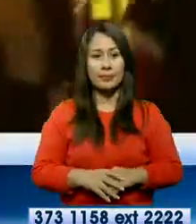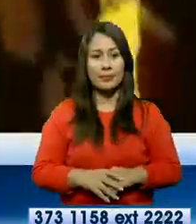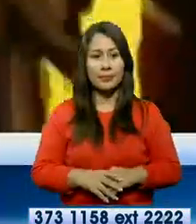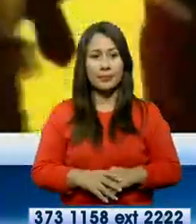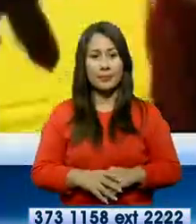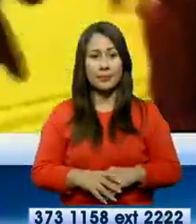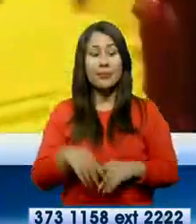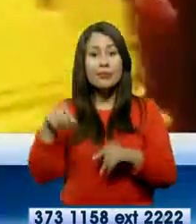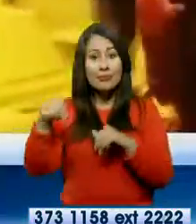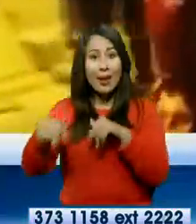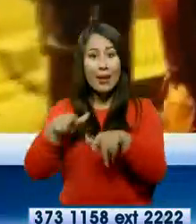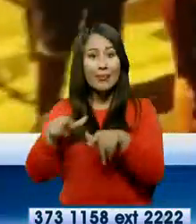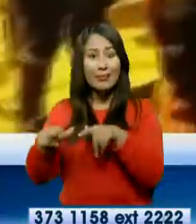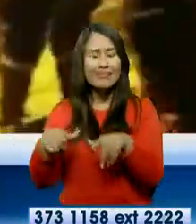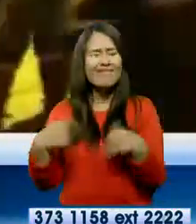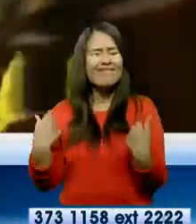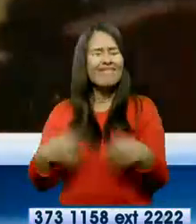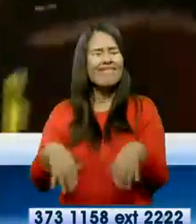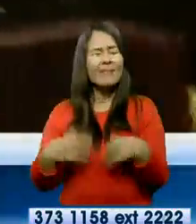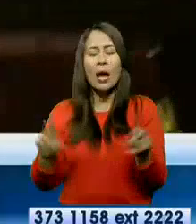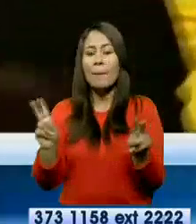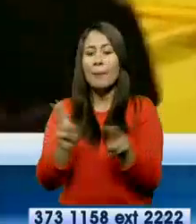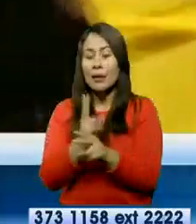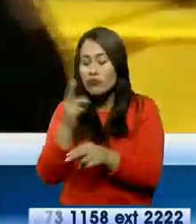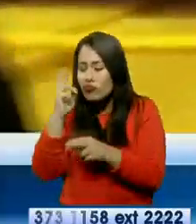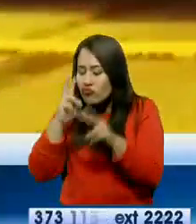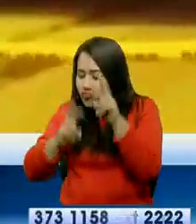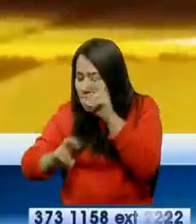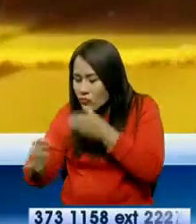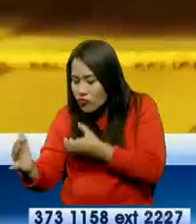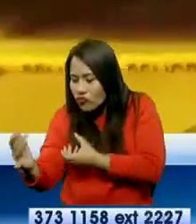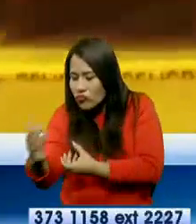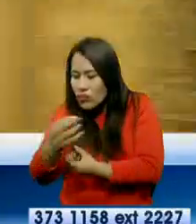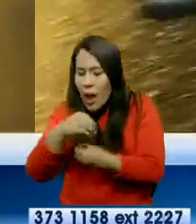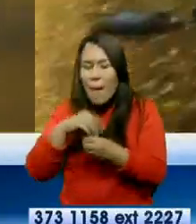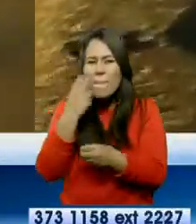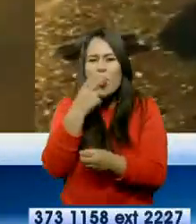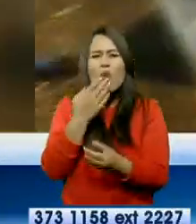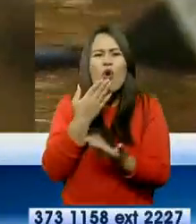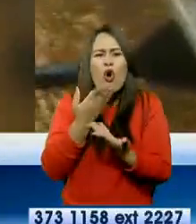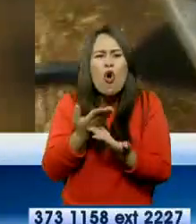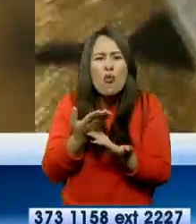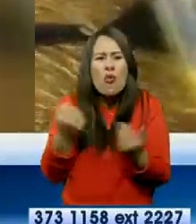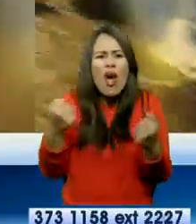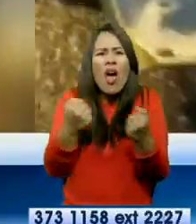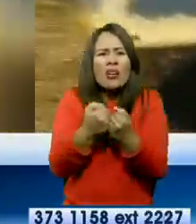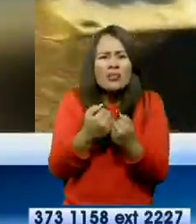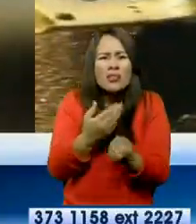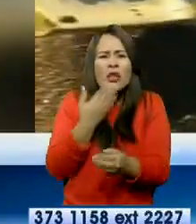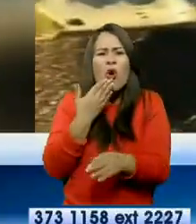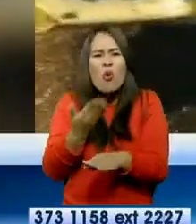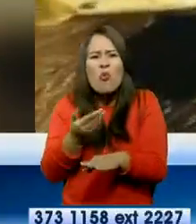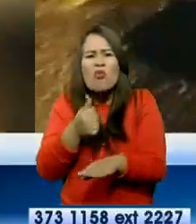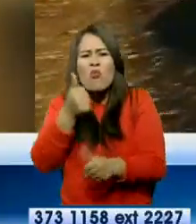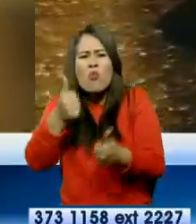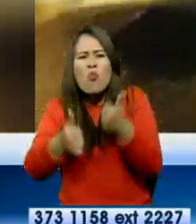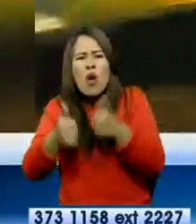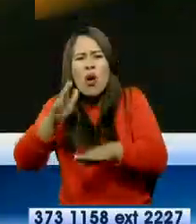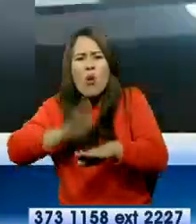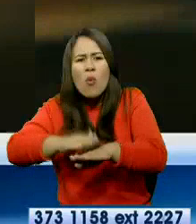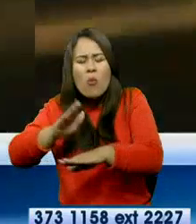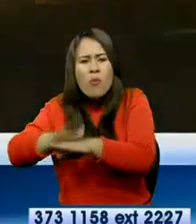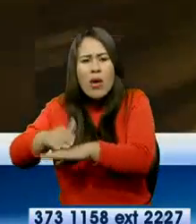En el lugar del incidente se levantaron indicios para lograr esclarecer las causas del accidente y determinar responsabilidades.